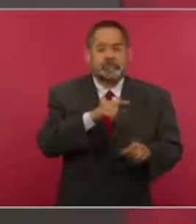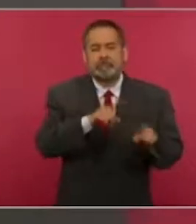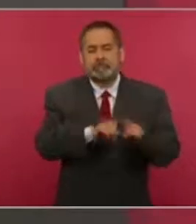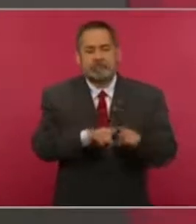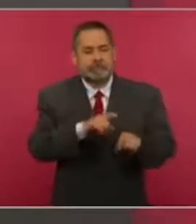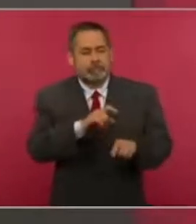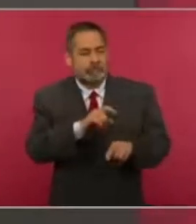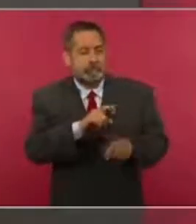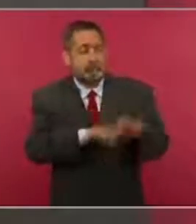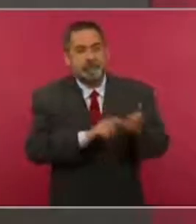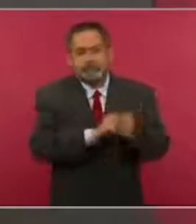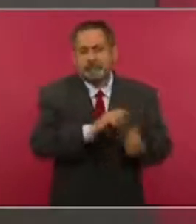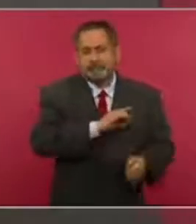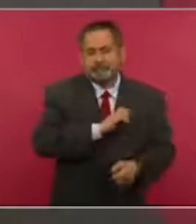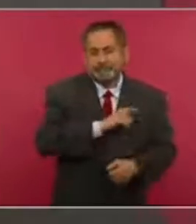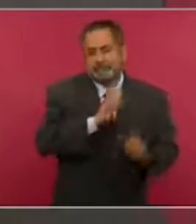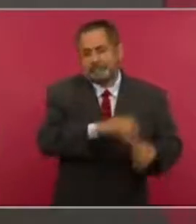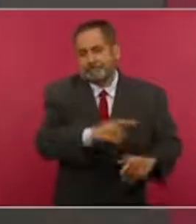asustado.